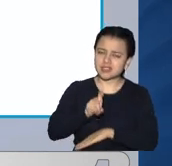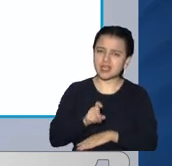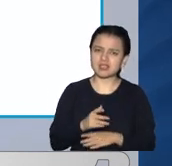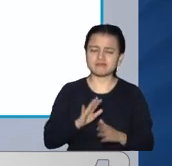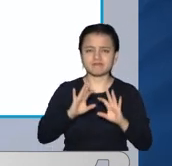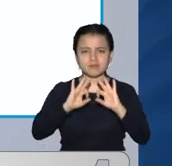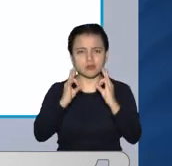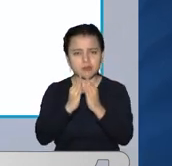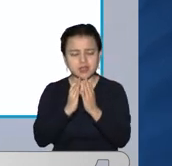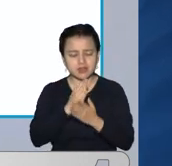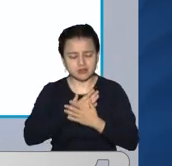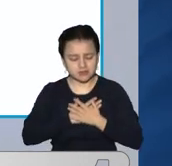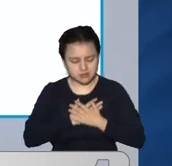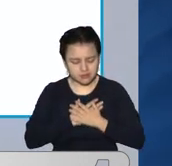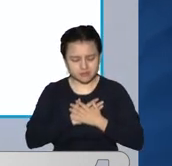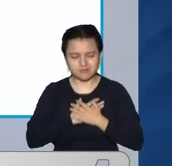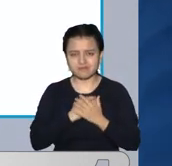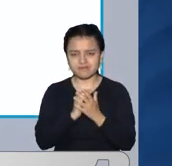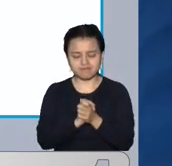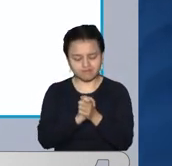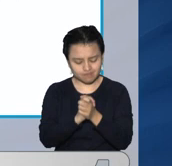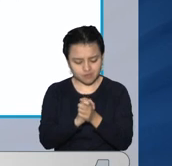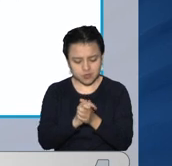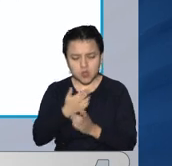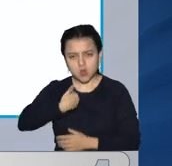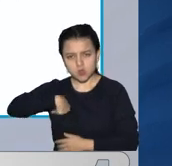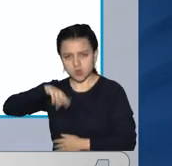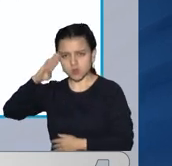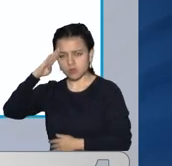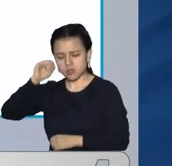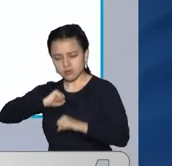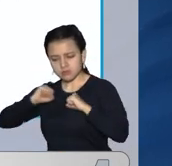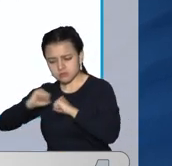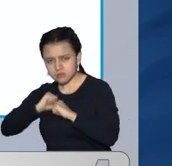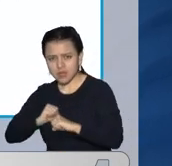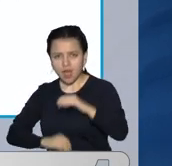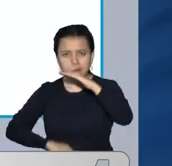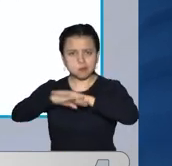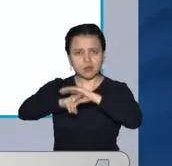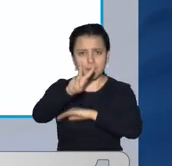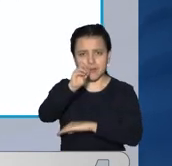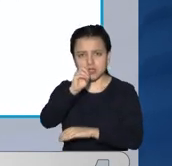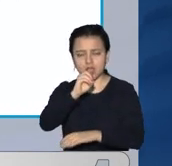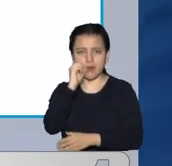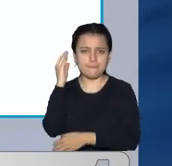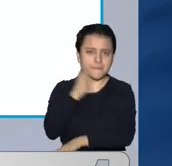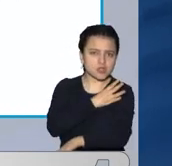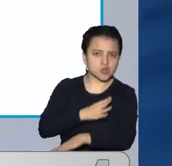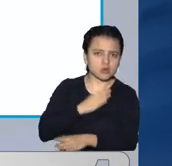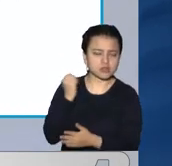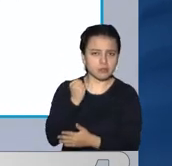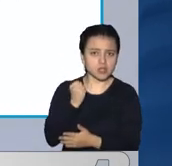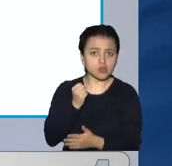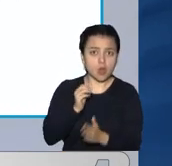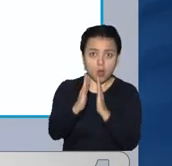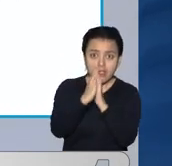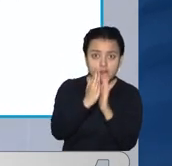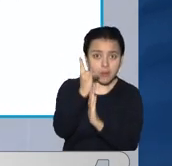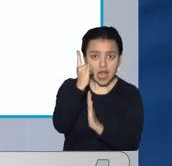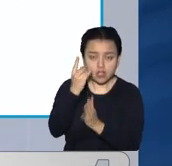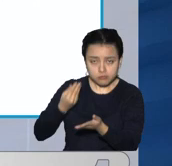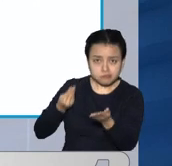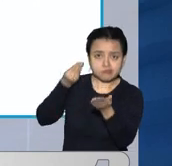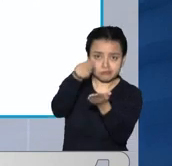familia toda nuestra solidaridad. Con Policía Bogotá ofrecemos hasta 20 millones de pesos por información que lleva a la captura de los tres hombres